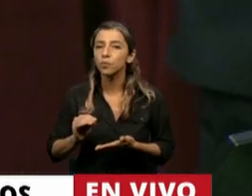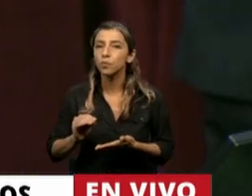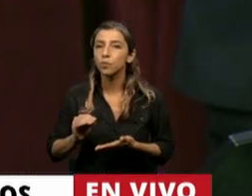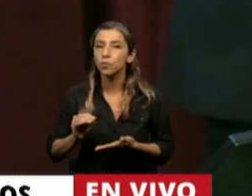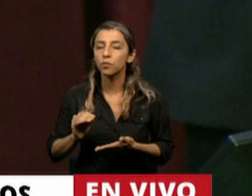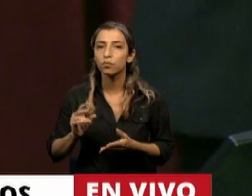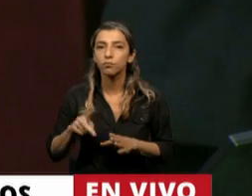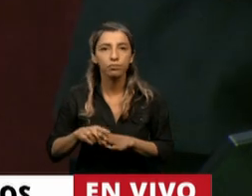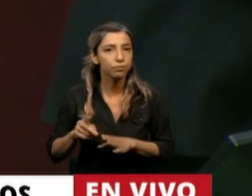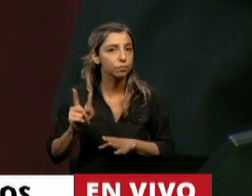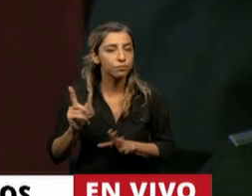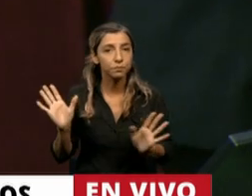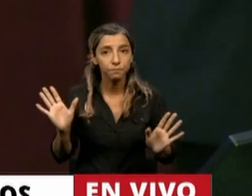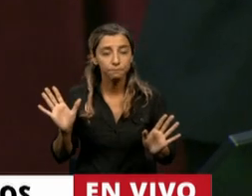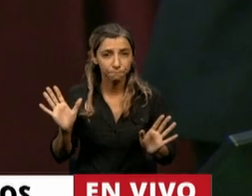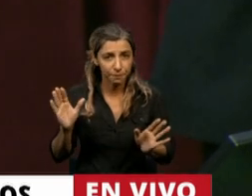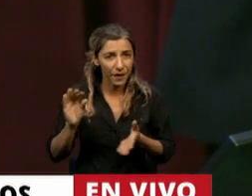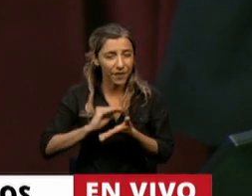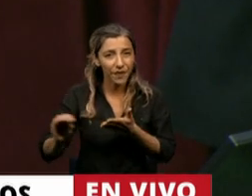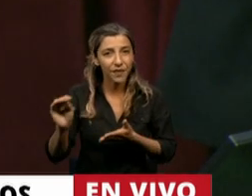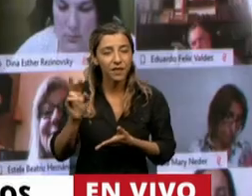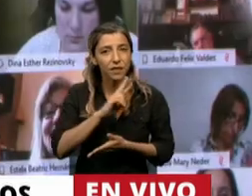diputada diputada Graciela